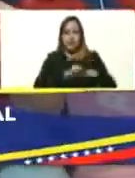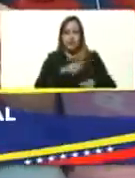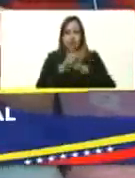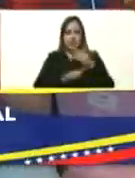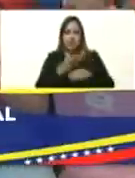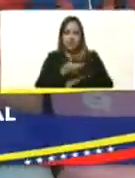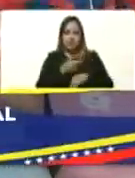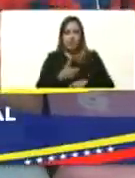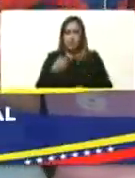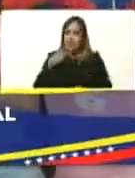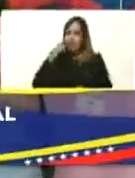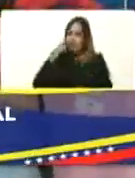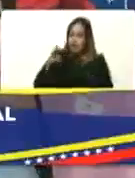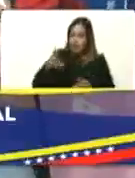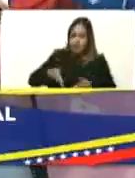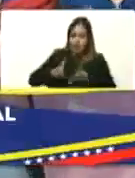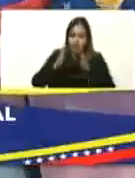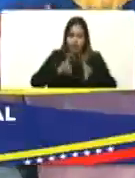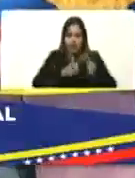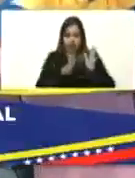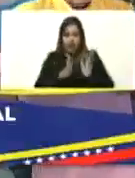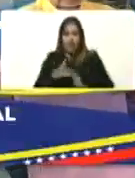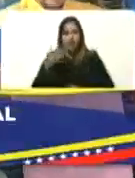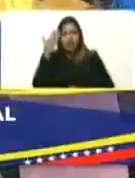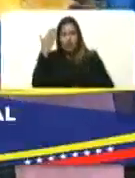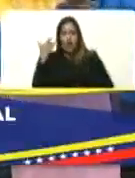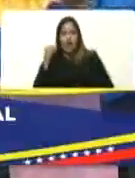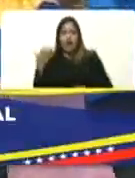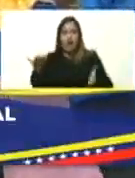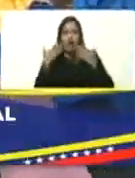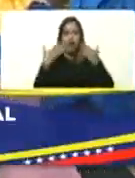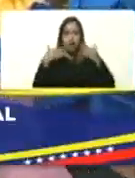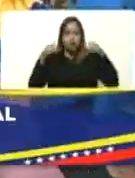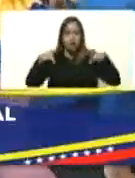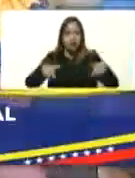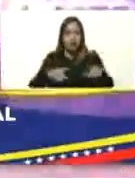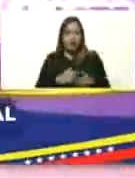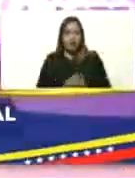Estaba viendo yo las rutas en medio del calorón.